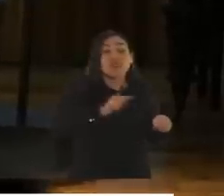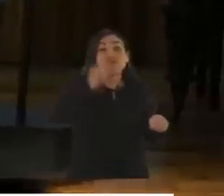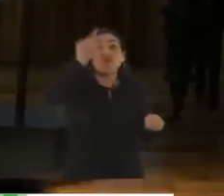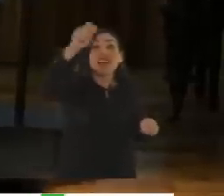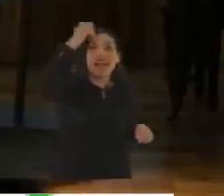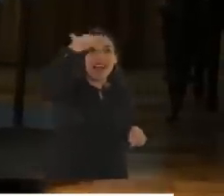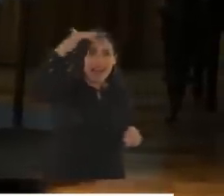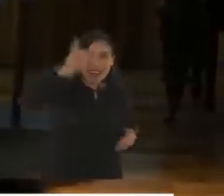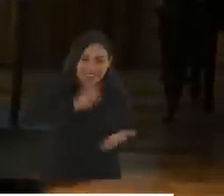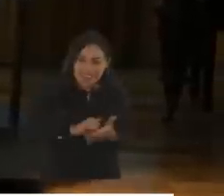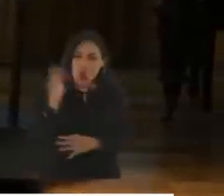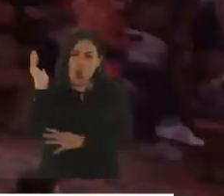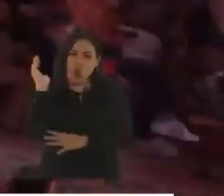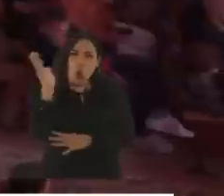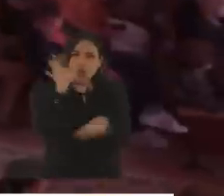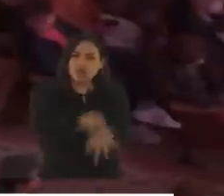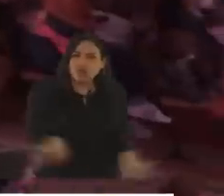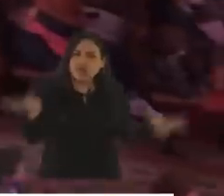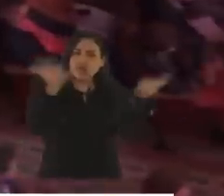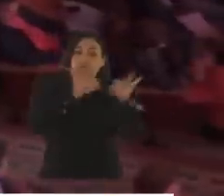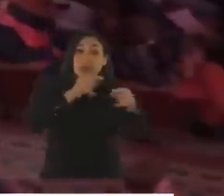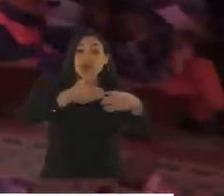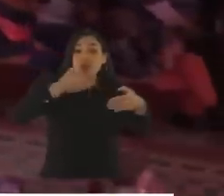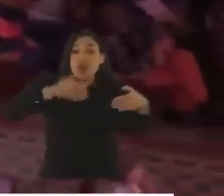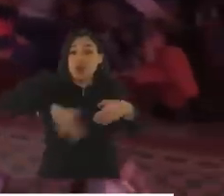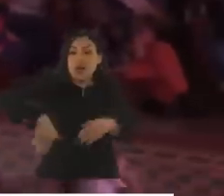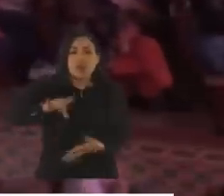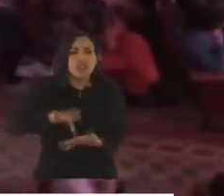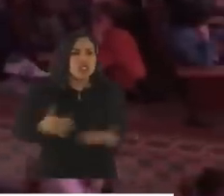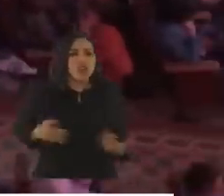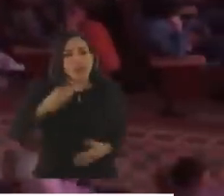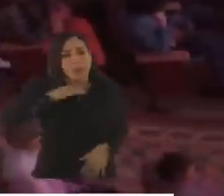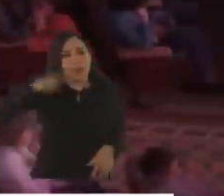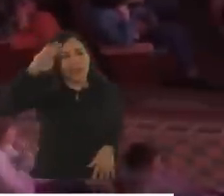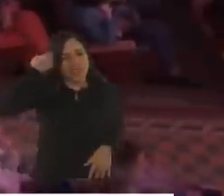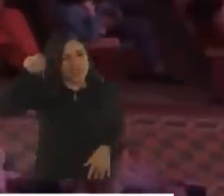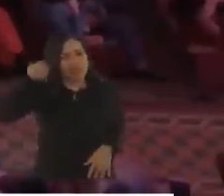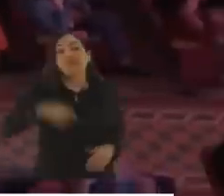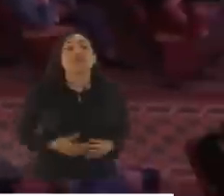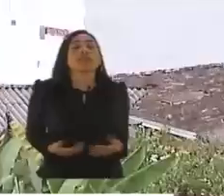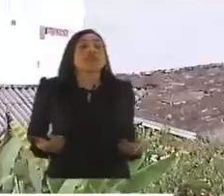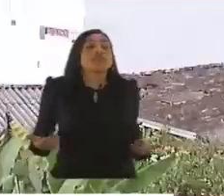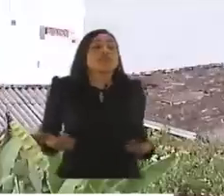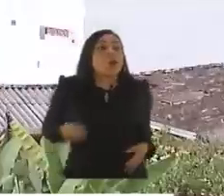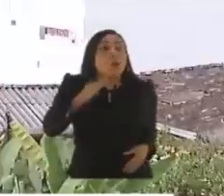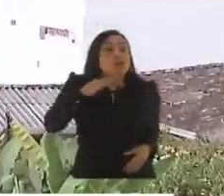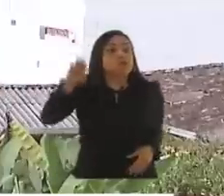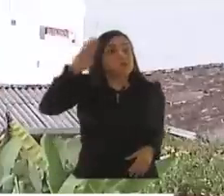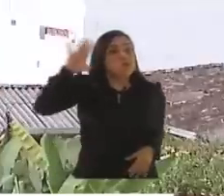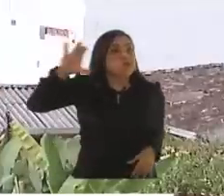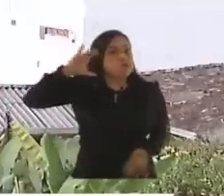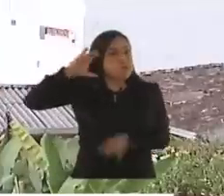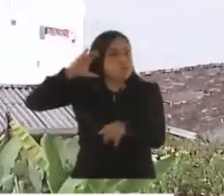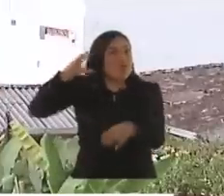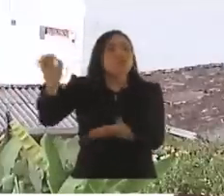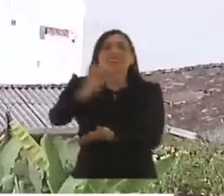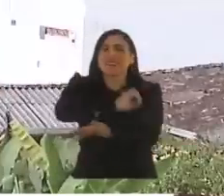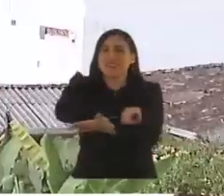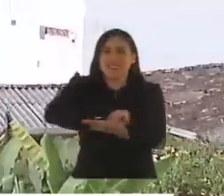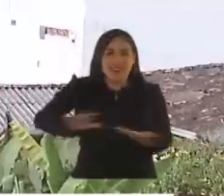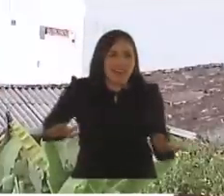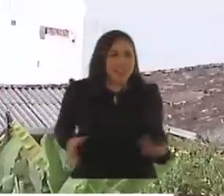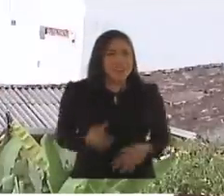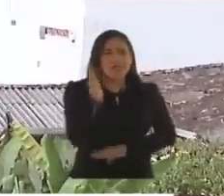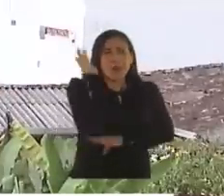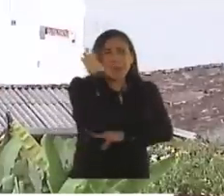será testigo de nutridas conversaciones, pero antes hay una parada en Medellín. Tendremos un premio Nobel, Serge Haroche, es gratuito,